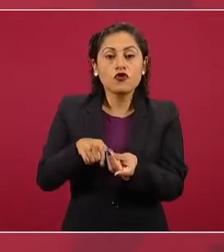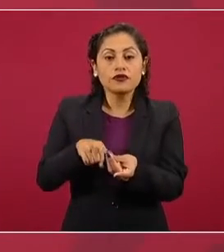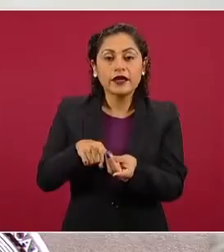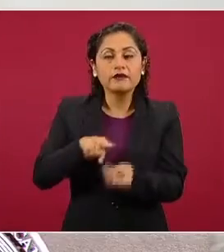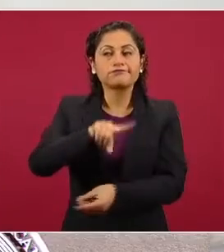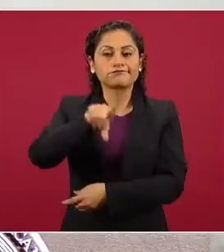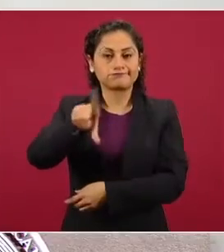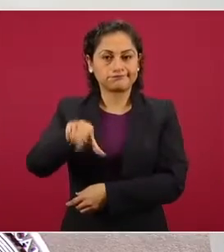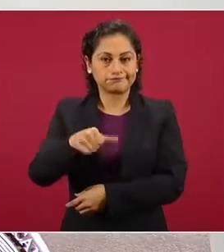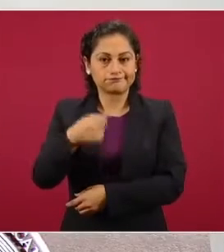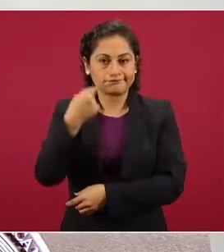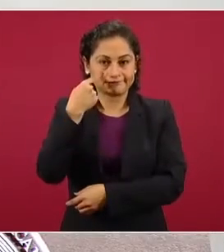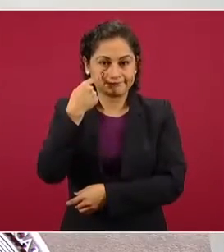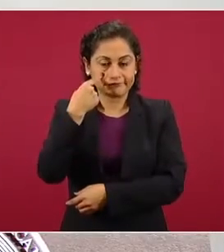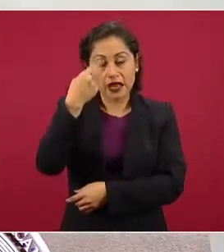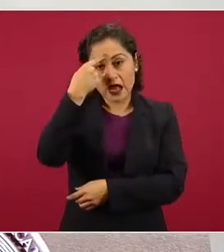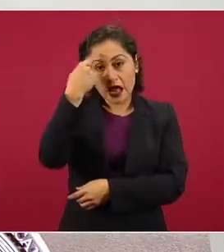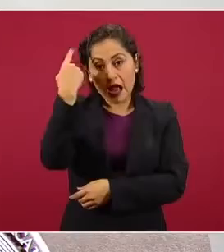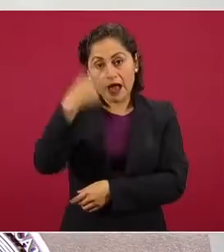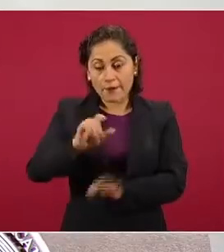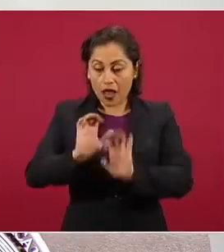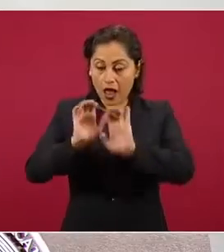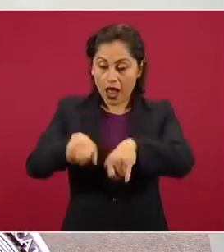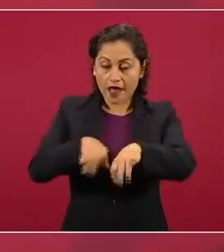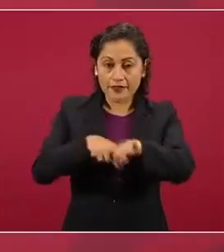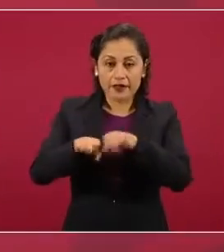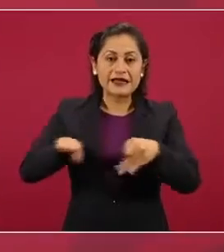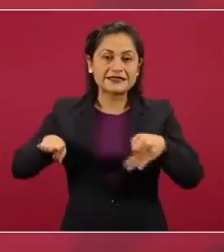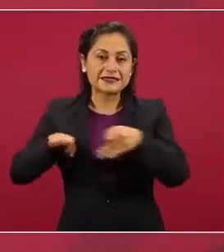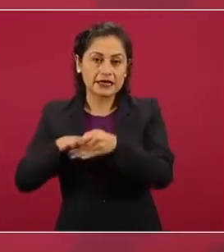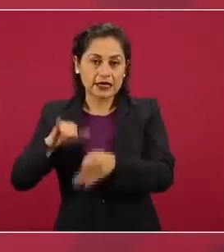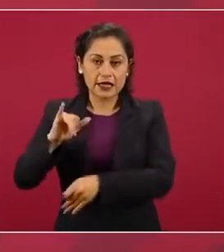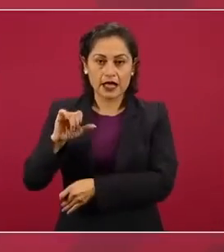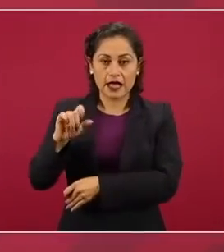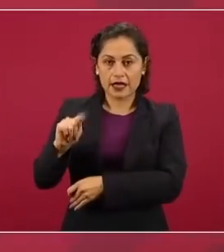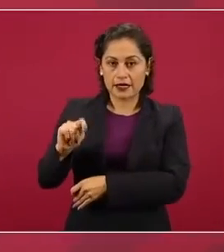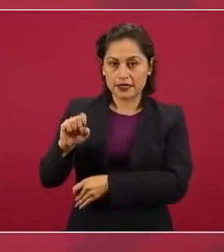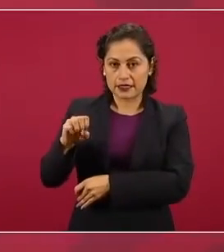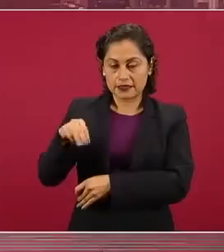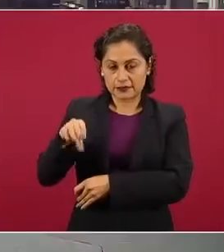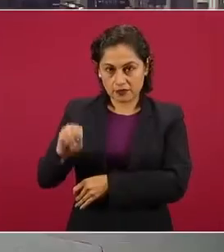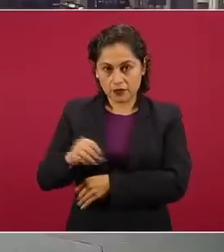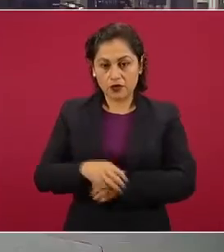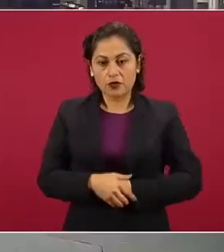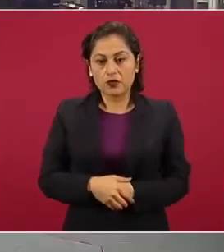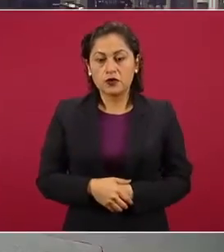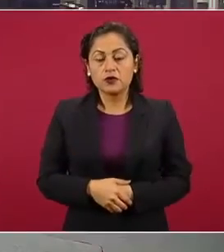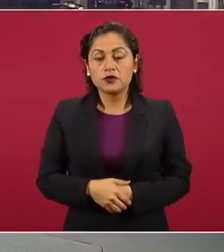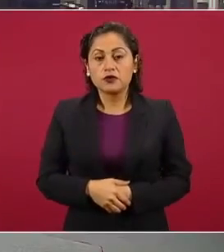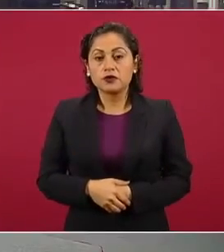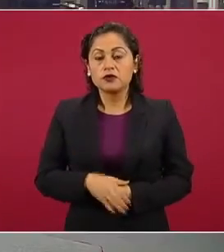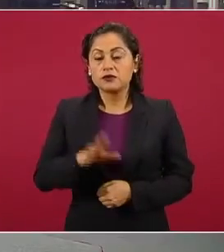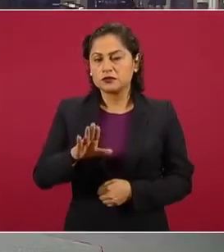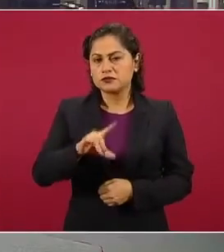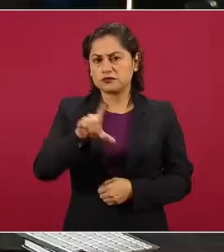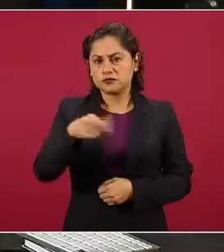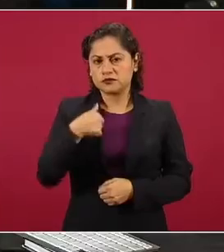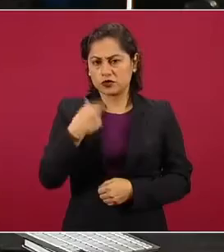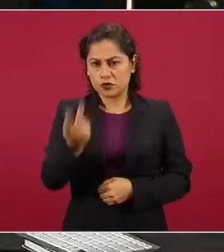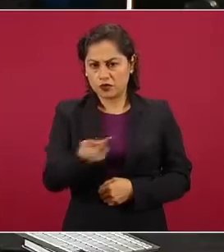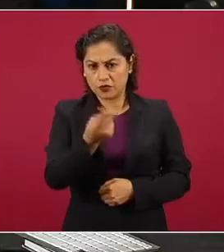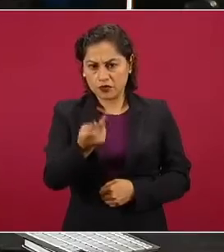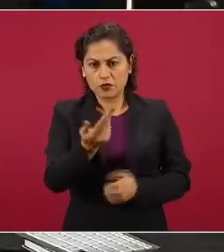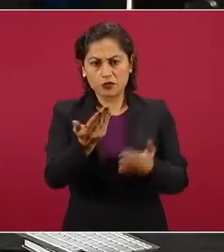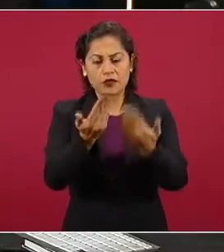para la creación de empleos en el caso del Istmo. Bien, y nada más rápidamente, presidente, no sé si nos pueda dar un poco de adelantar